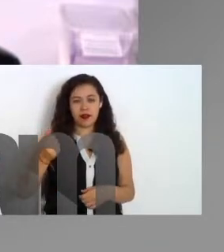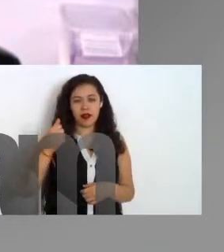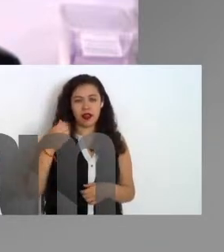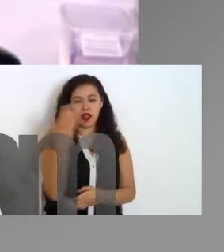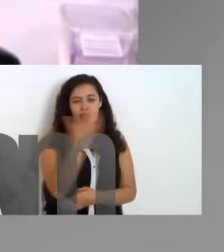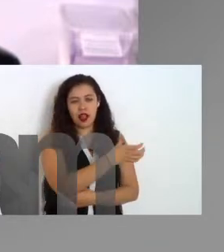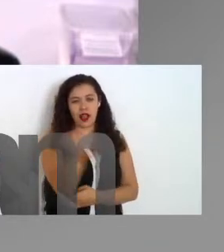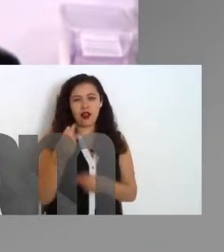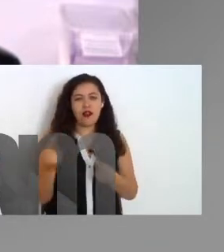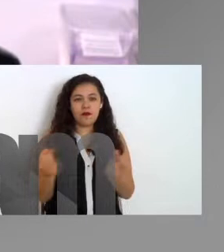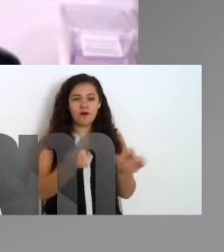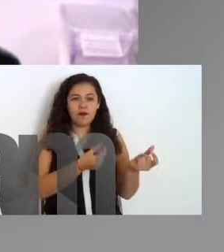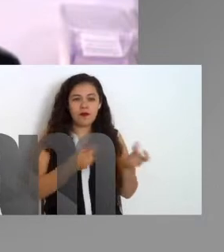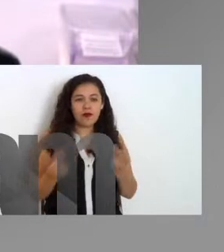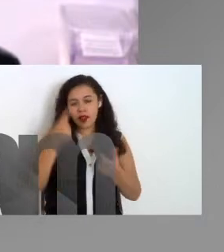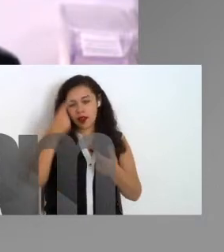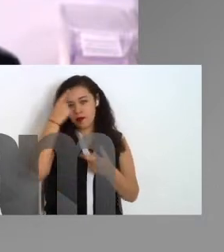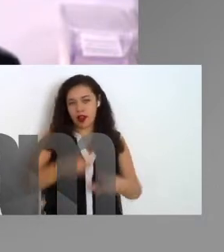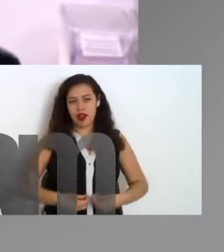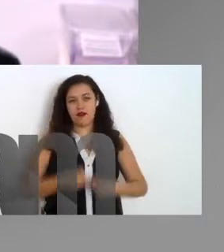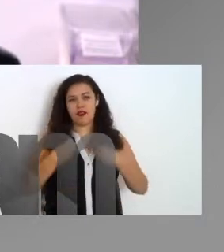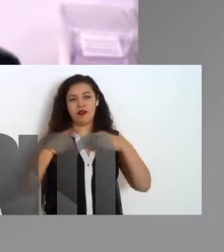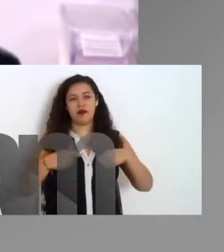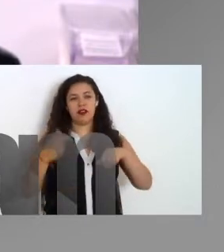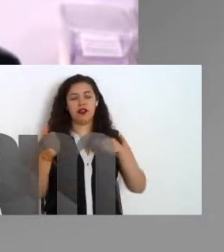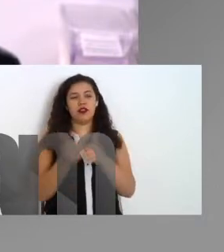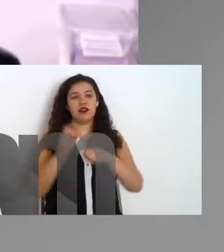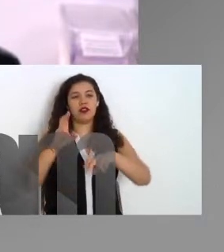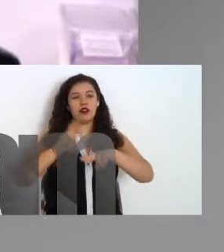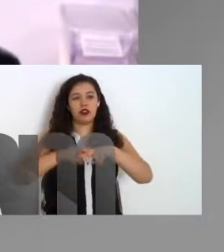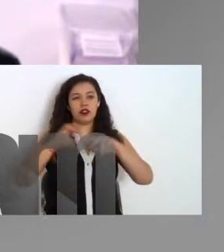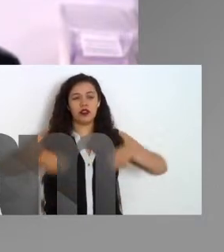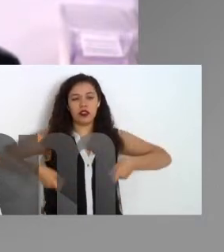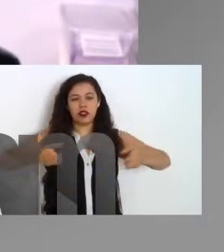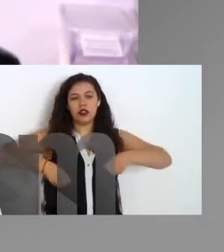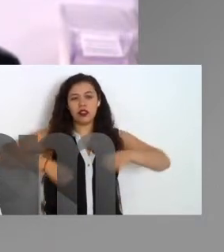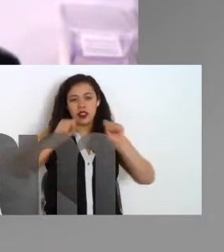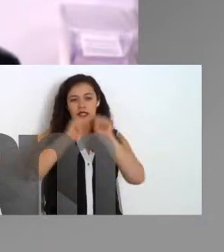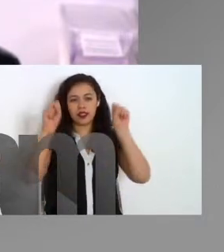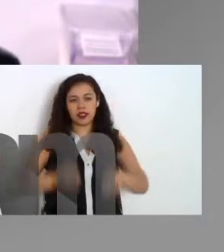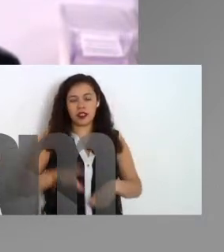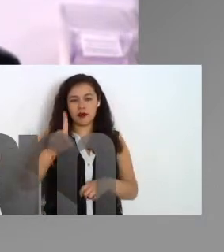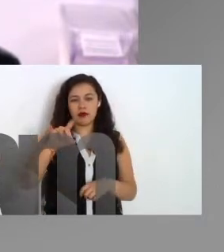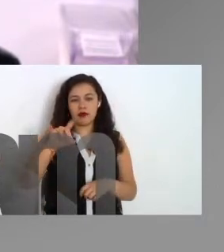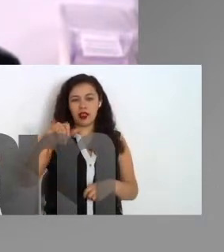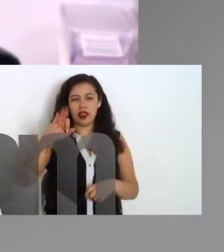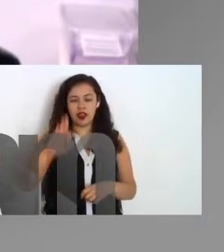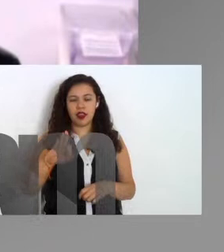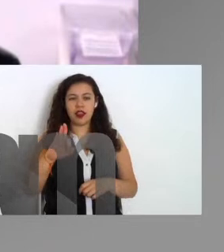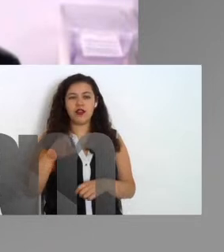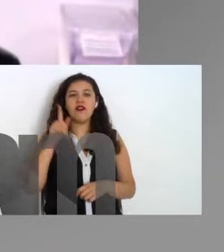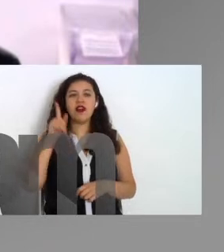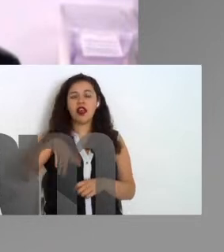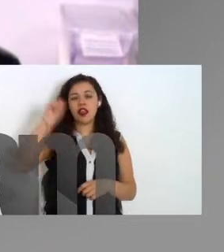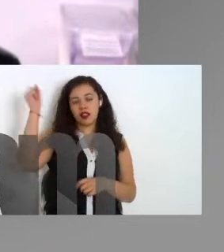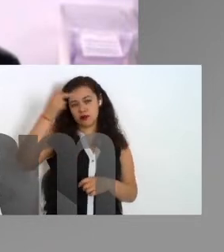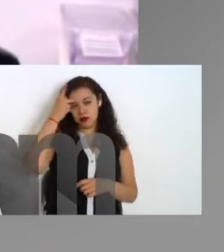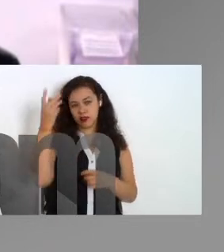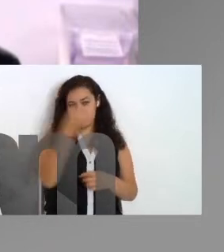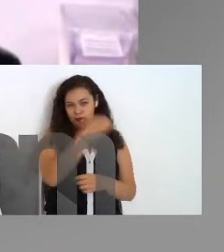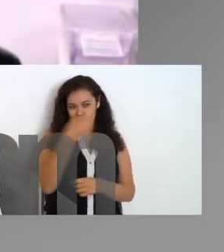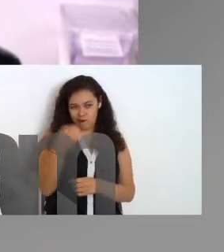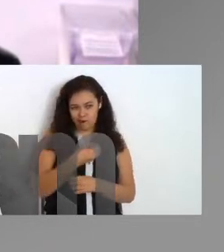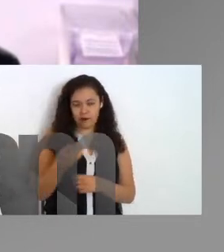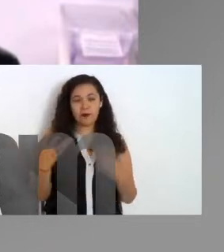a la Vida para personas en sillas de ruedas organizado por el Sistema Municipal DIF en San Luis Potosí. Gracias a sus múltiples acciones